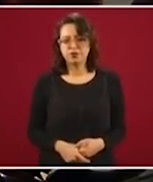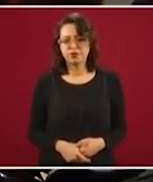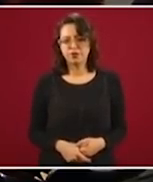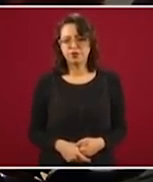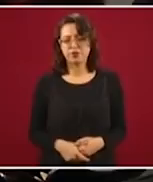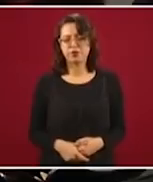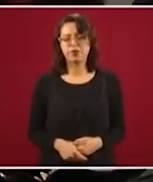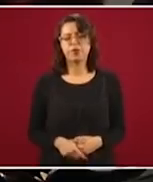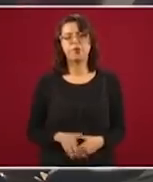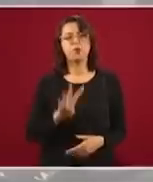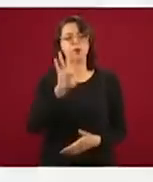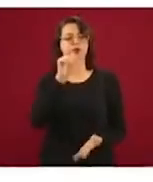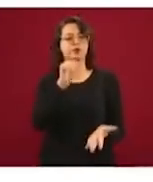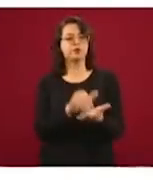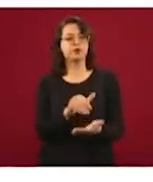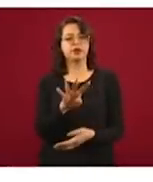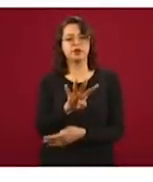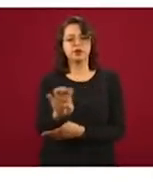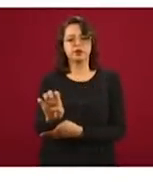De